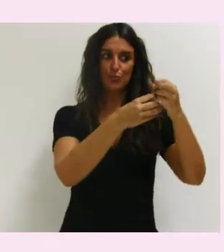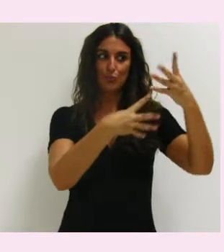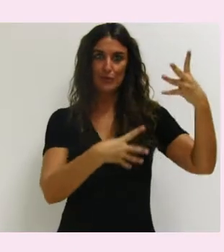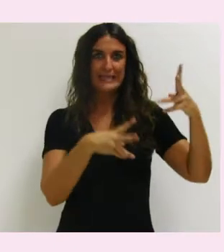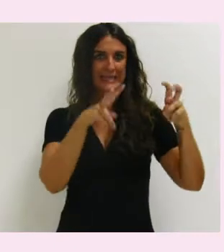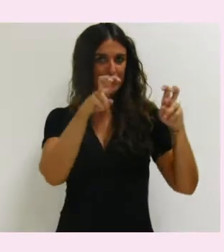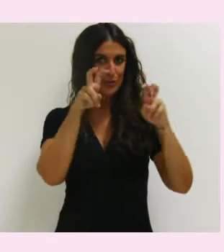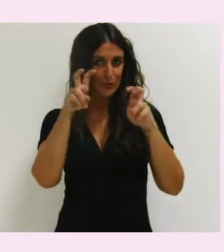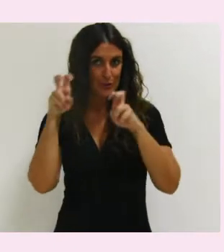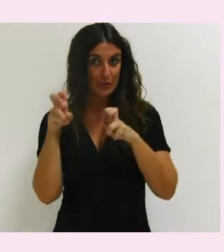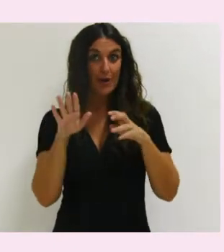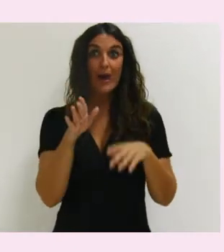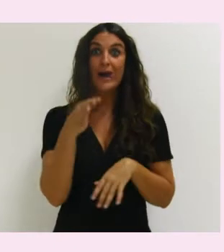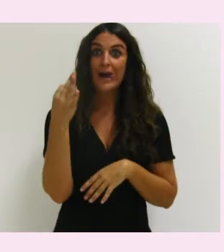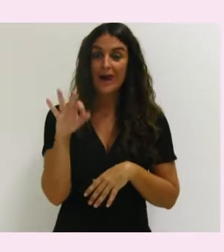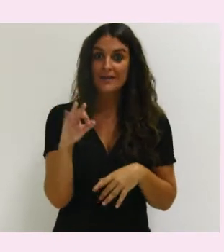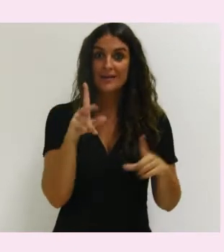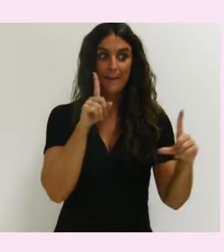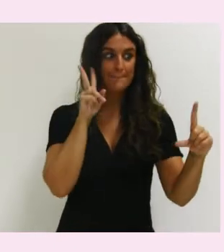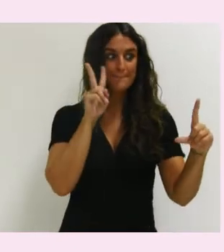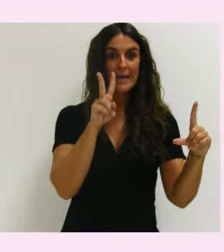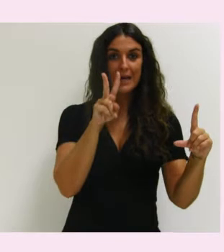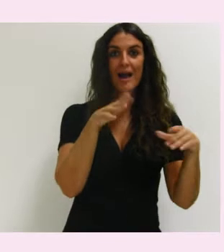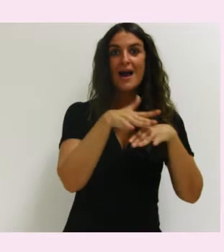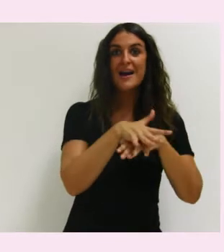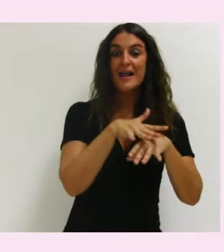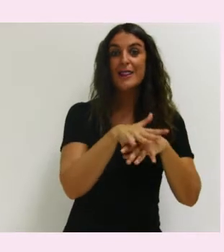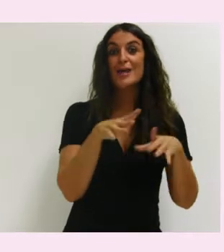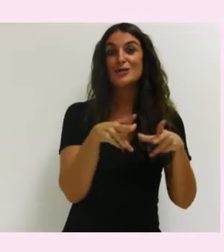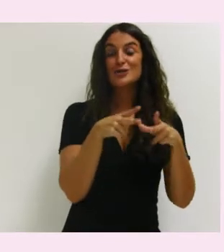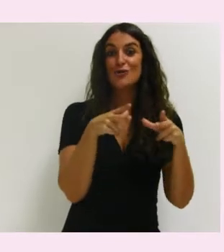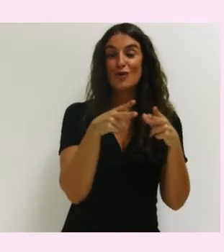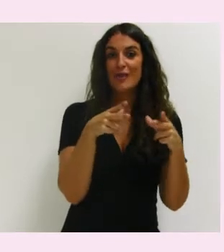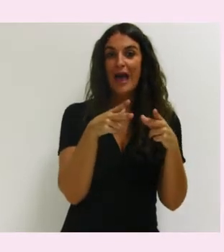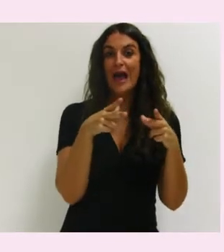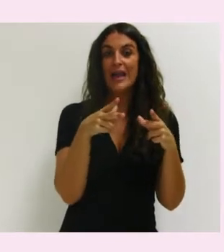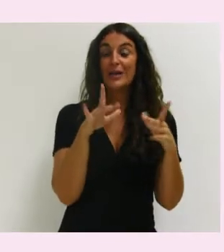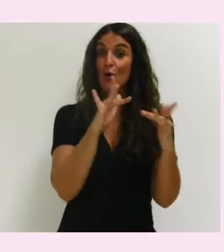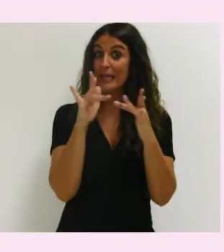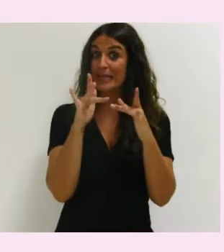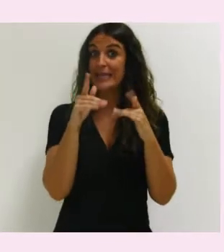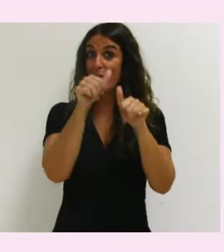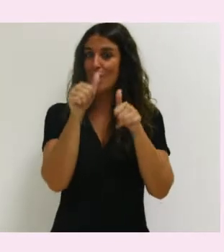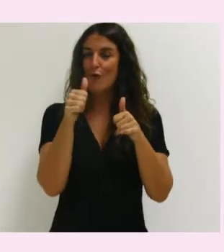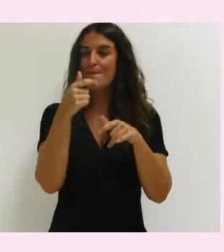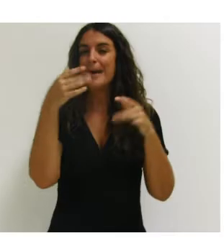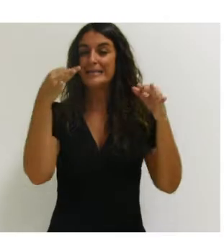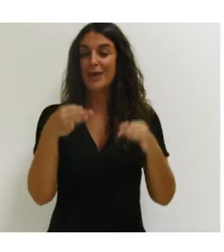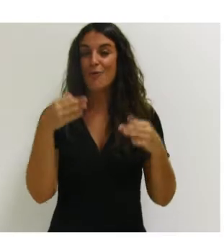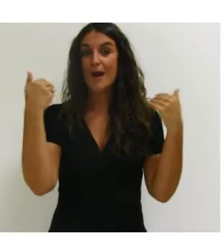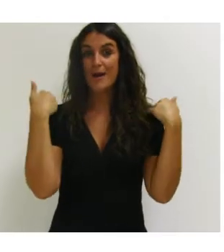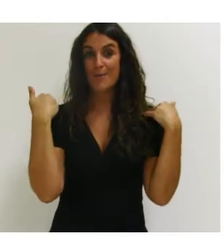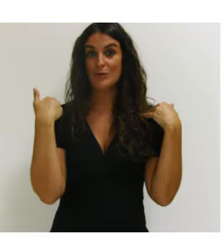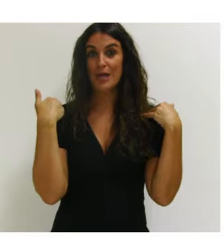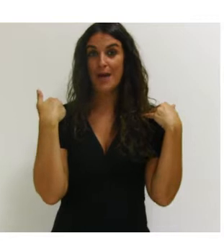títulos. ¡Anda! Mira este. Redes sociales, conéctate de manera segura y responsable. Pulso